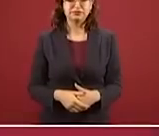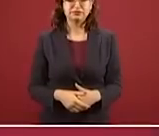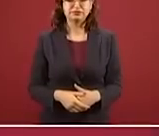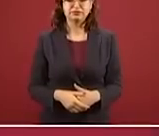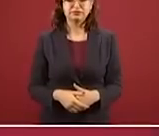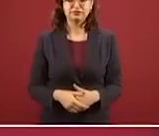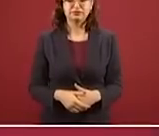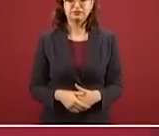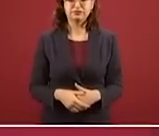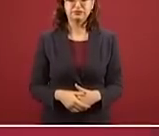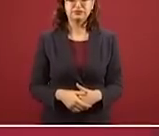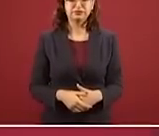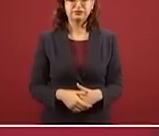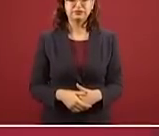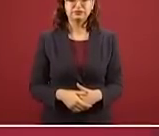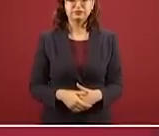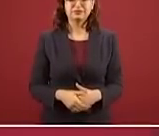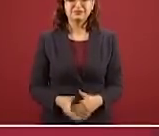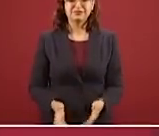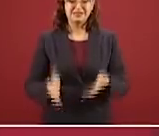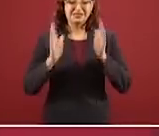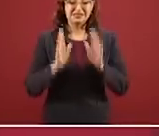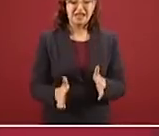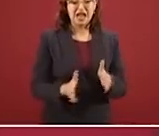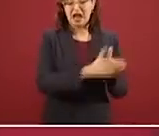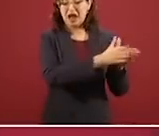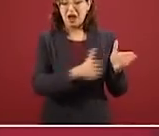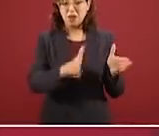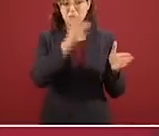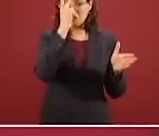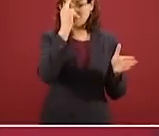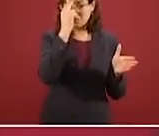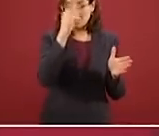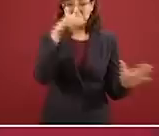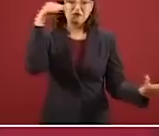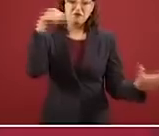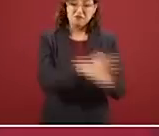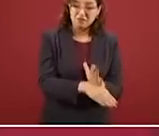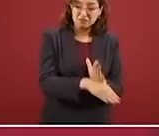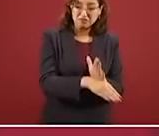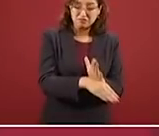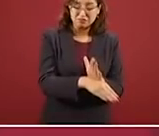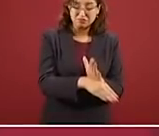se aplicó durante el porfiriato y fracasó. Bueno,